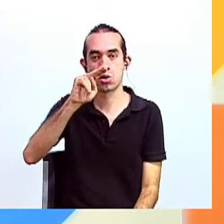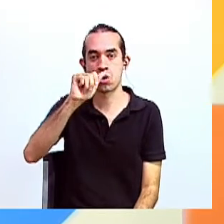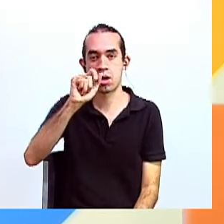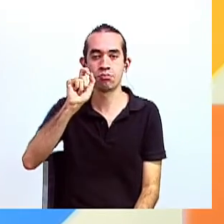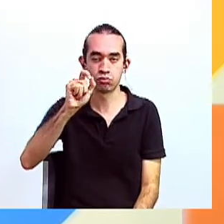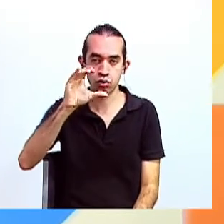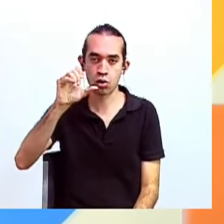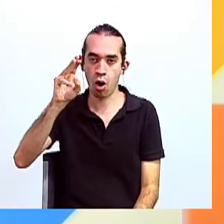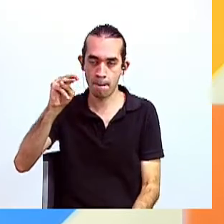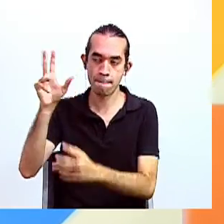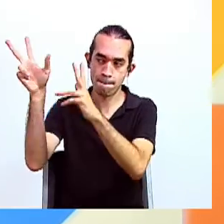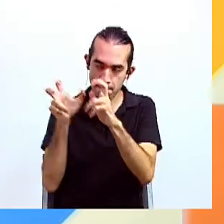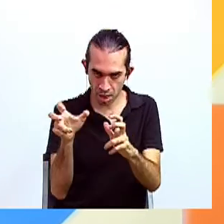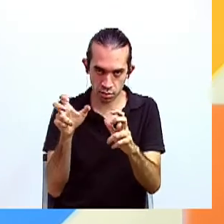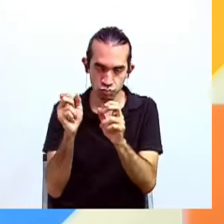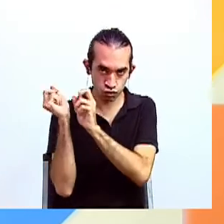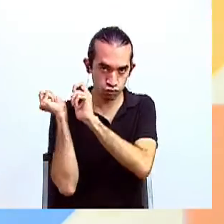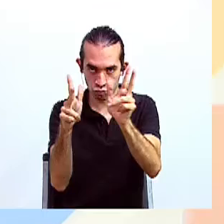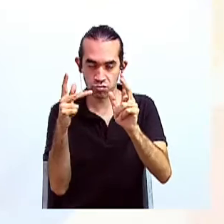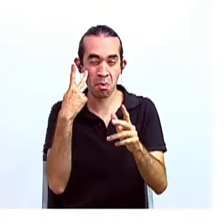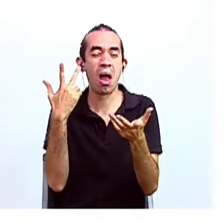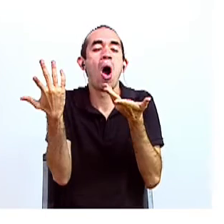cómo sucede el ciclo del agua.